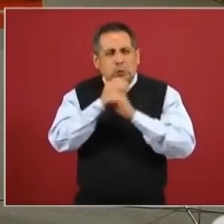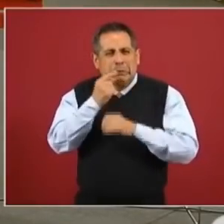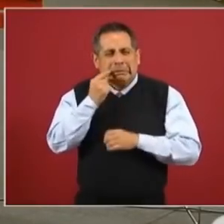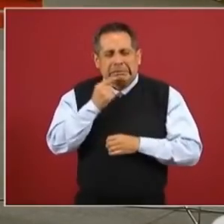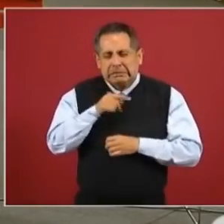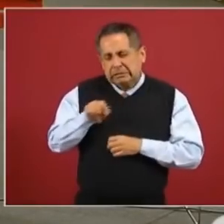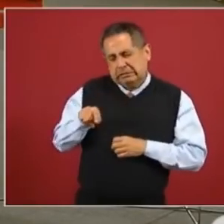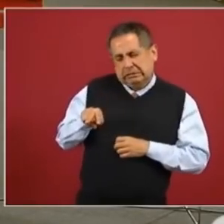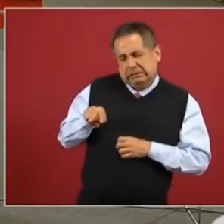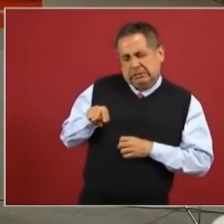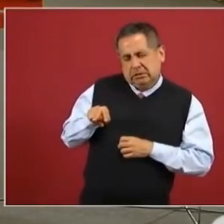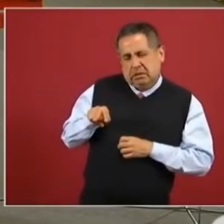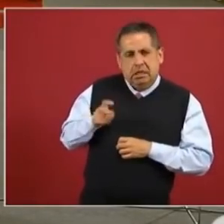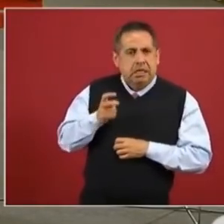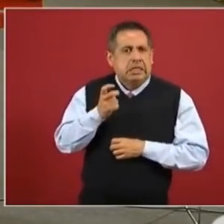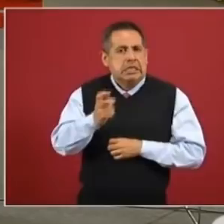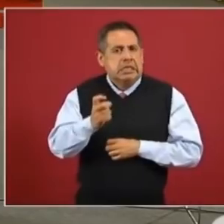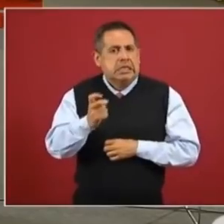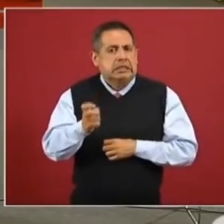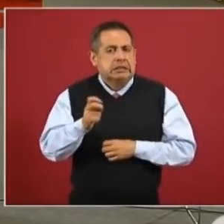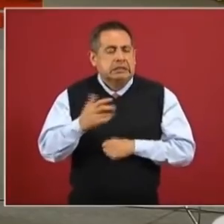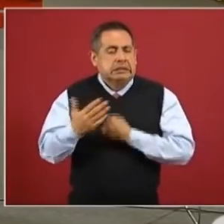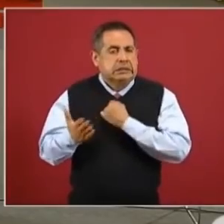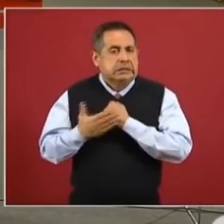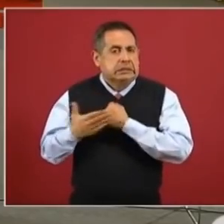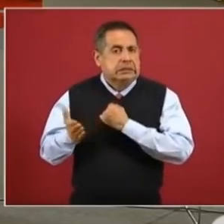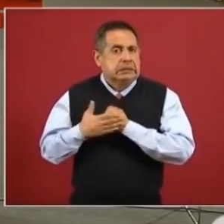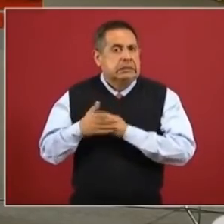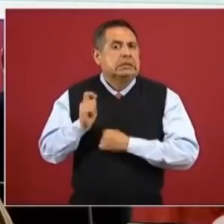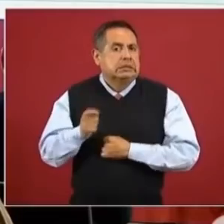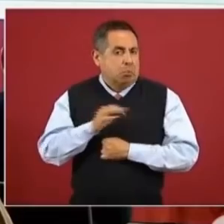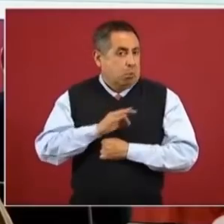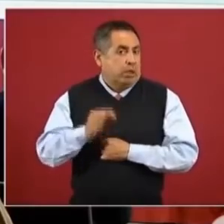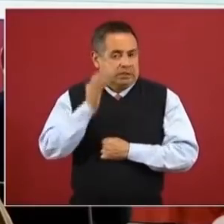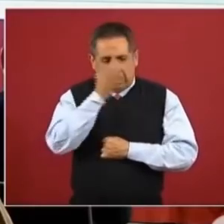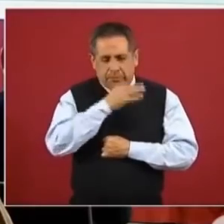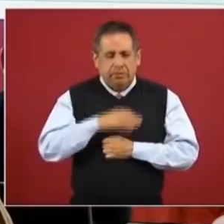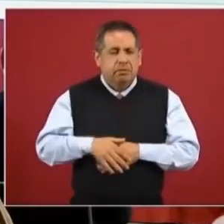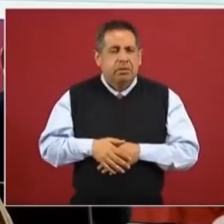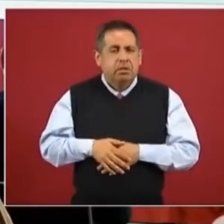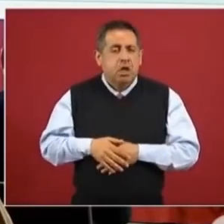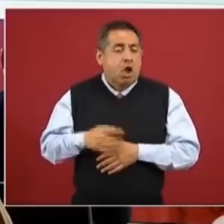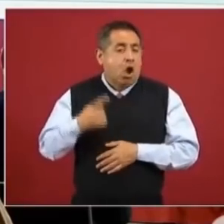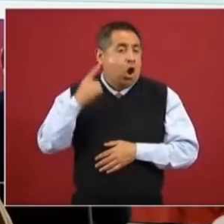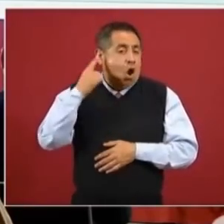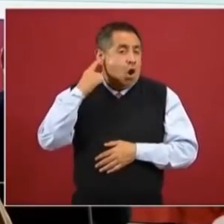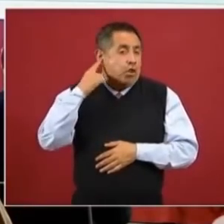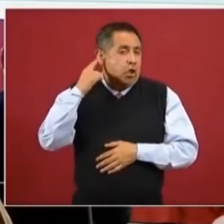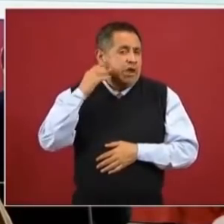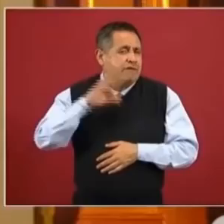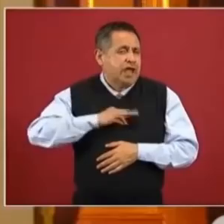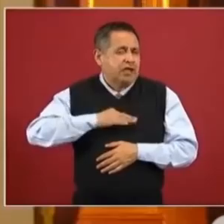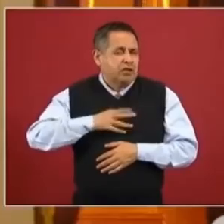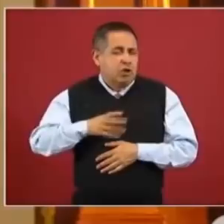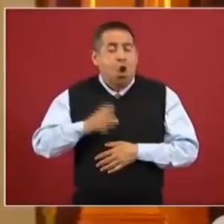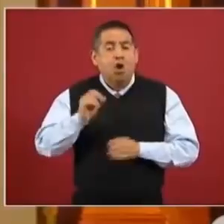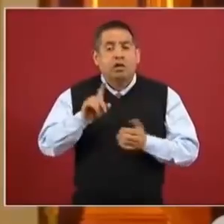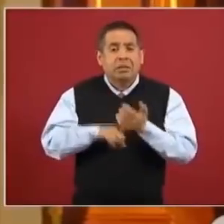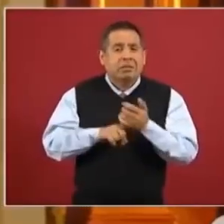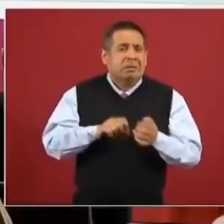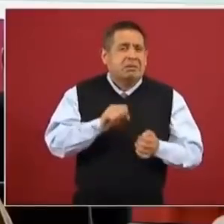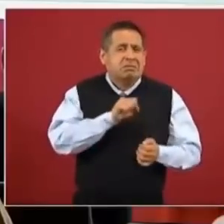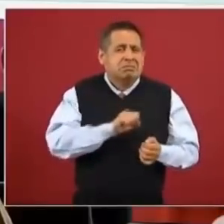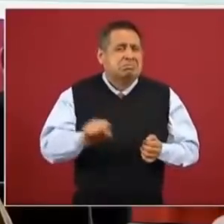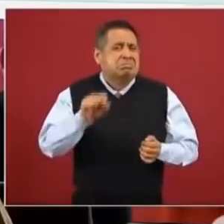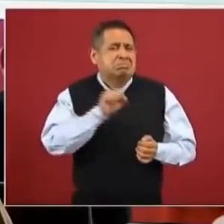esto me tiene que hacer pensar en un dato de alarma. Podemos tener infección de los oídos, podemos también tener diarrea